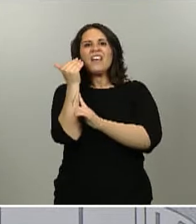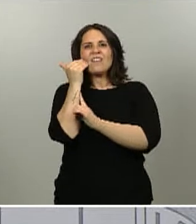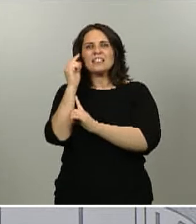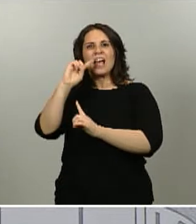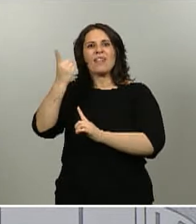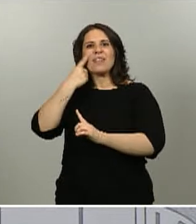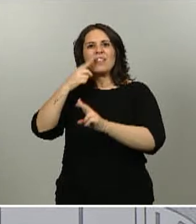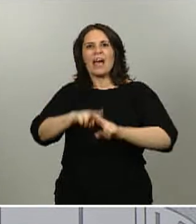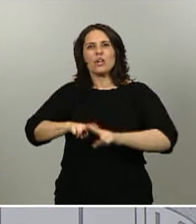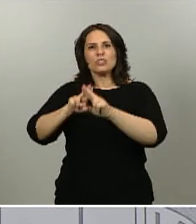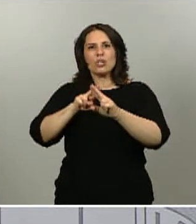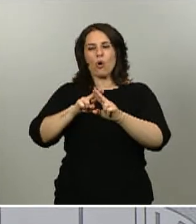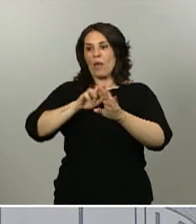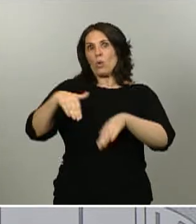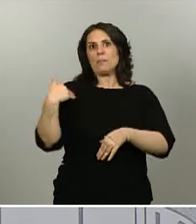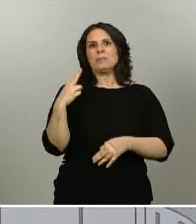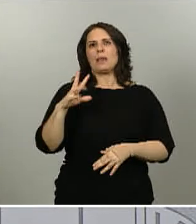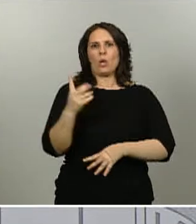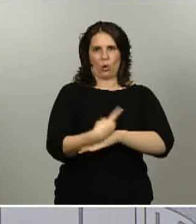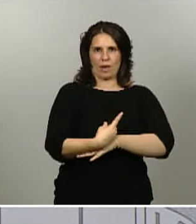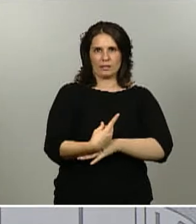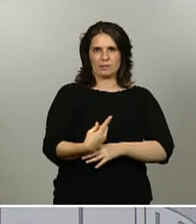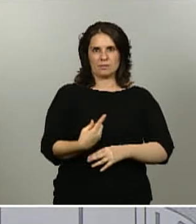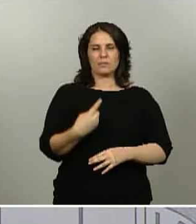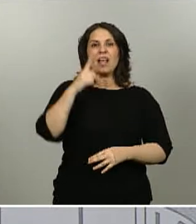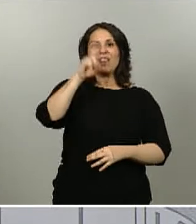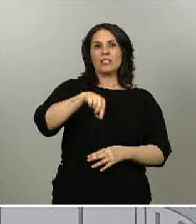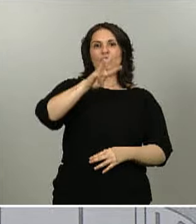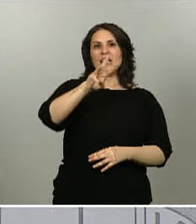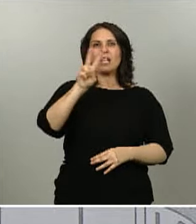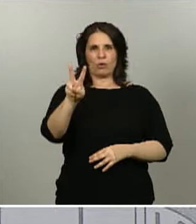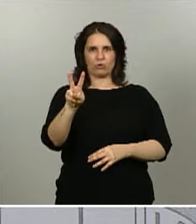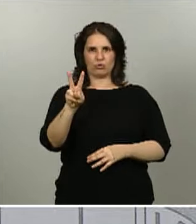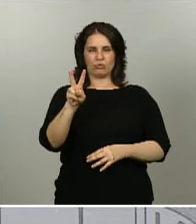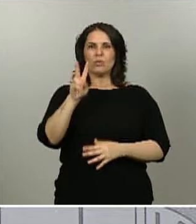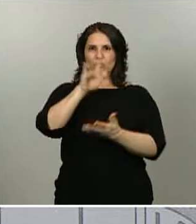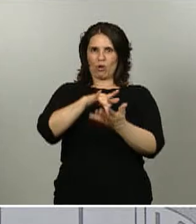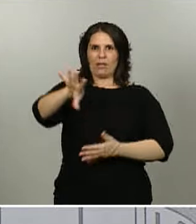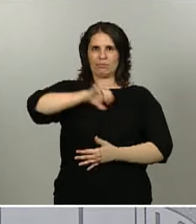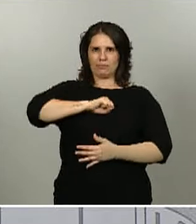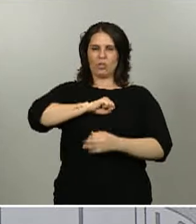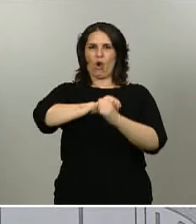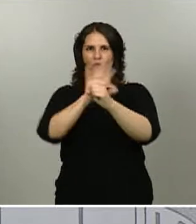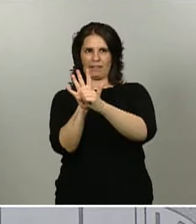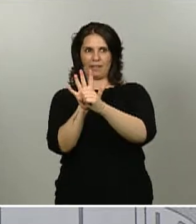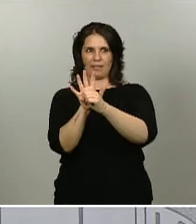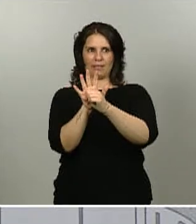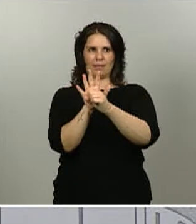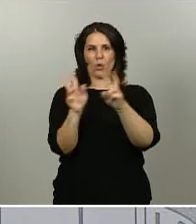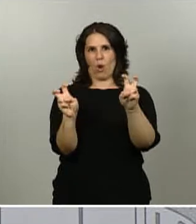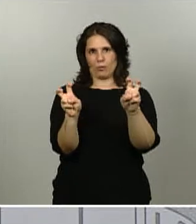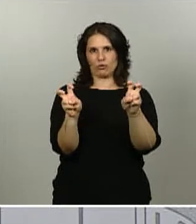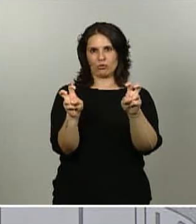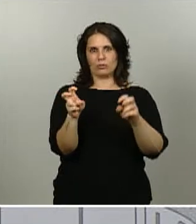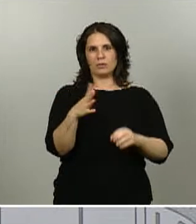últimas 24 horas. Son 132 casos, lo cual nos pone una situación evidentemente mucho más real,